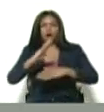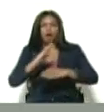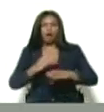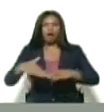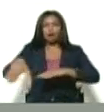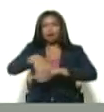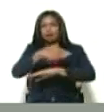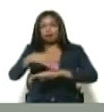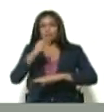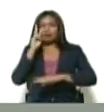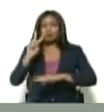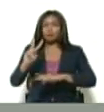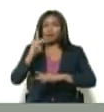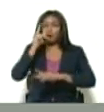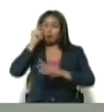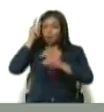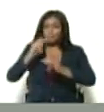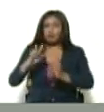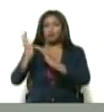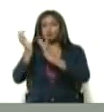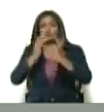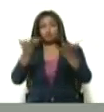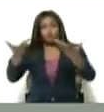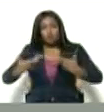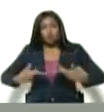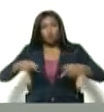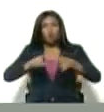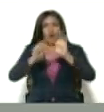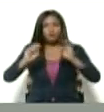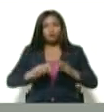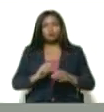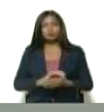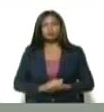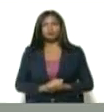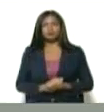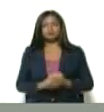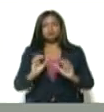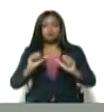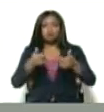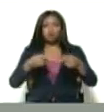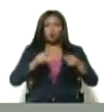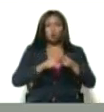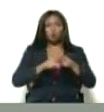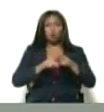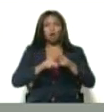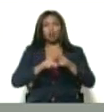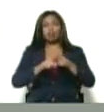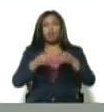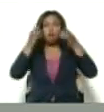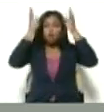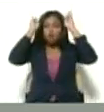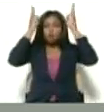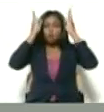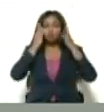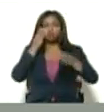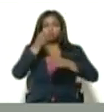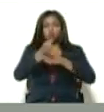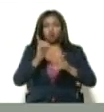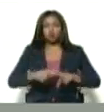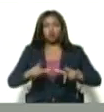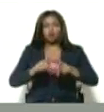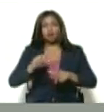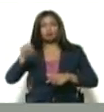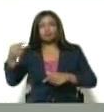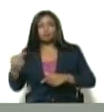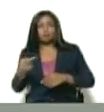Sale a ver a su Mesías y a recibirlo. Quien entra en un burro a Jerusalén. Y luego se